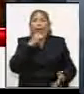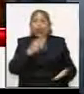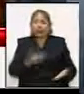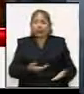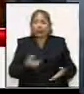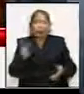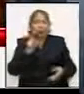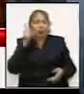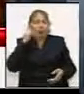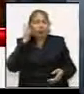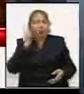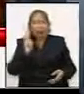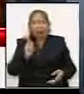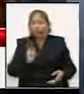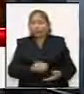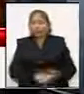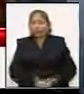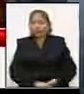que no saben